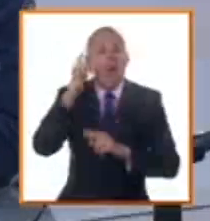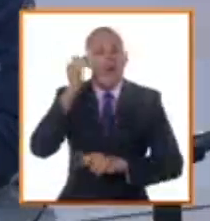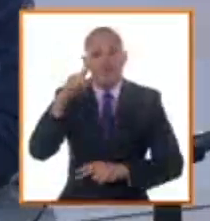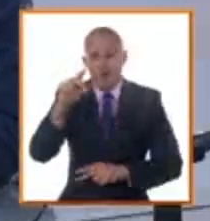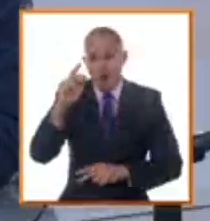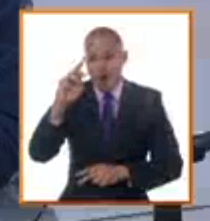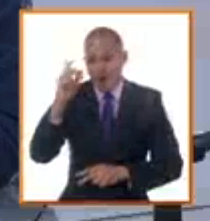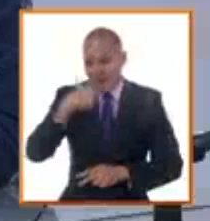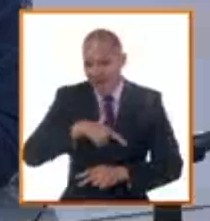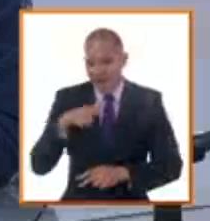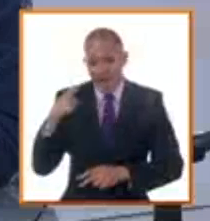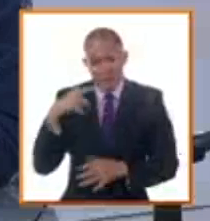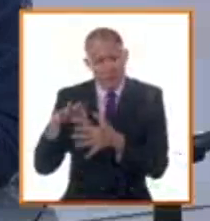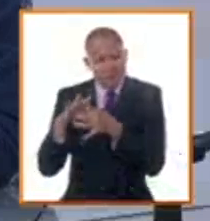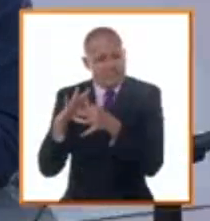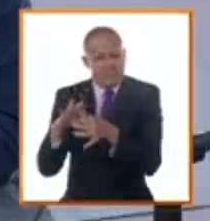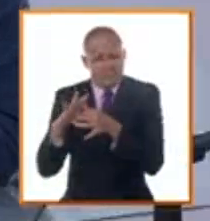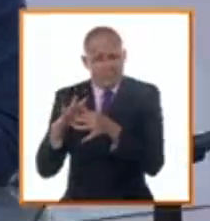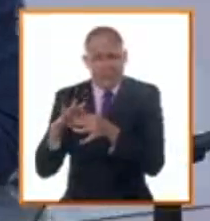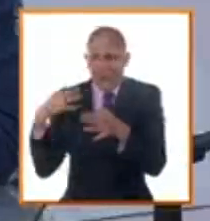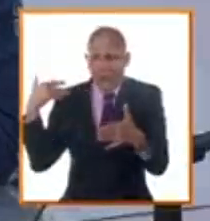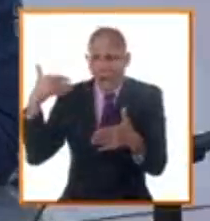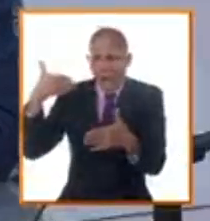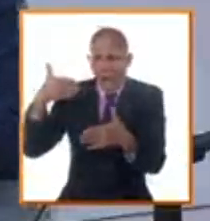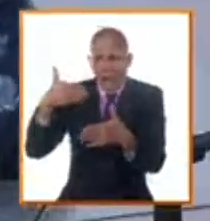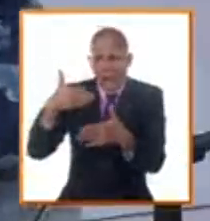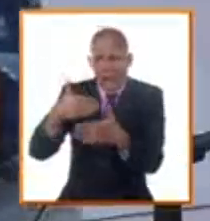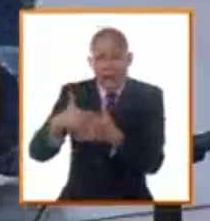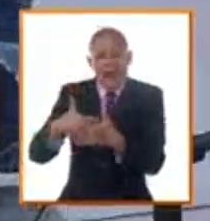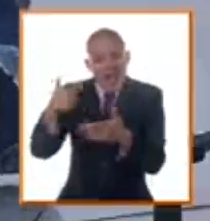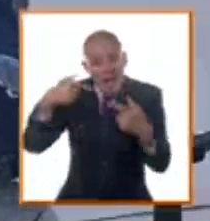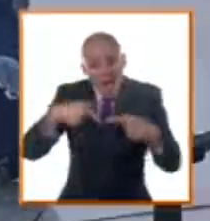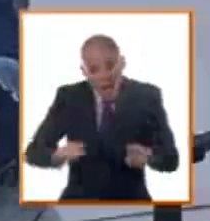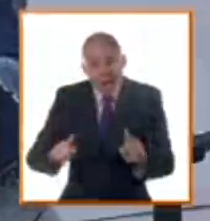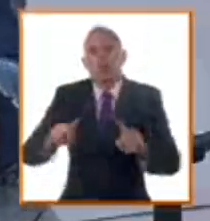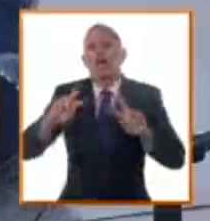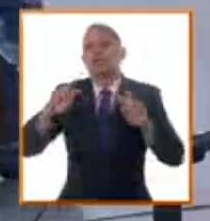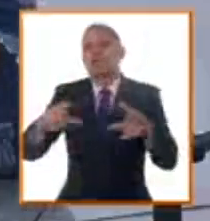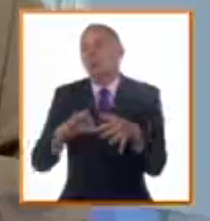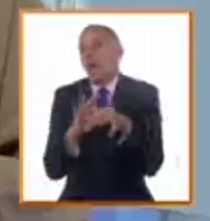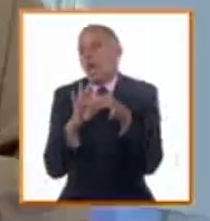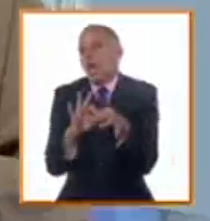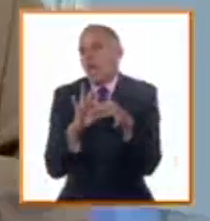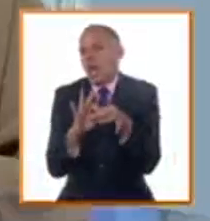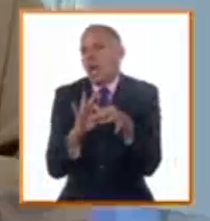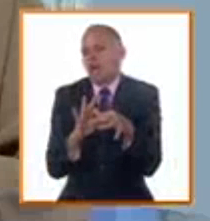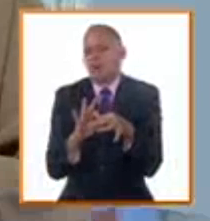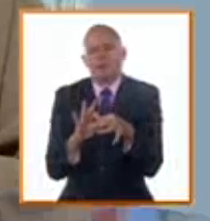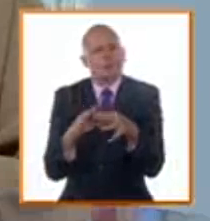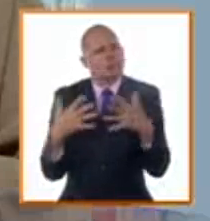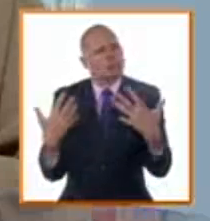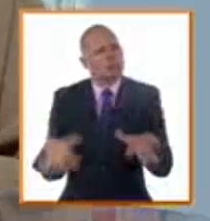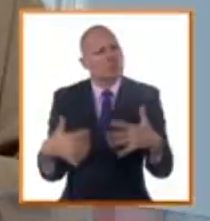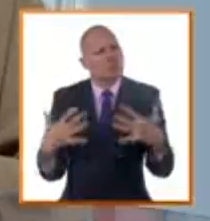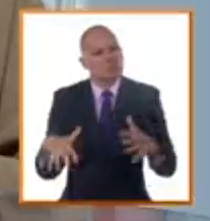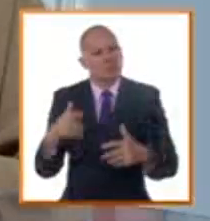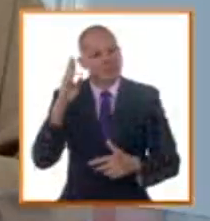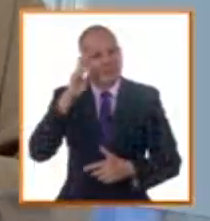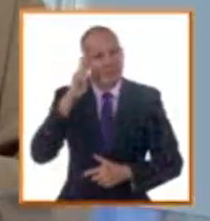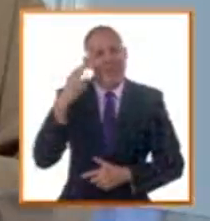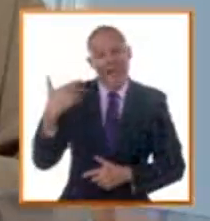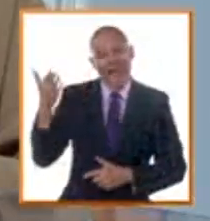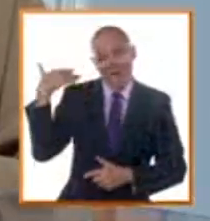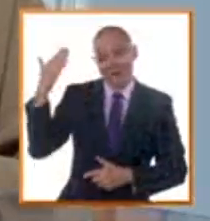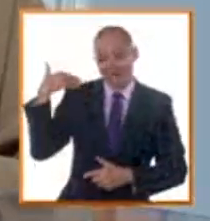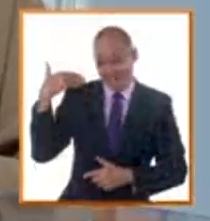ocurrió en los primeros días de junio, que se produjo una situación, ya sabemos que cuando el Flora no había las represas